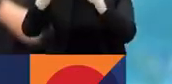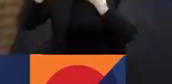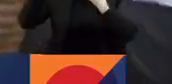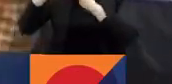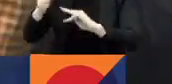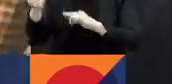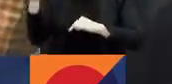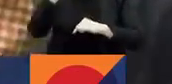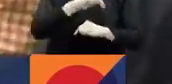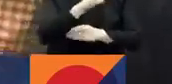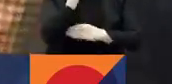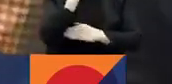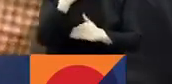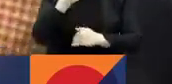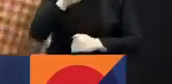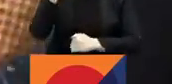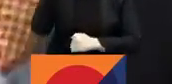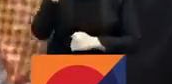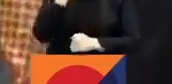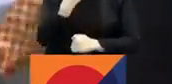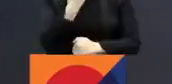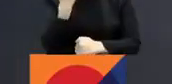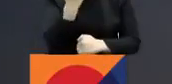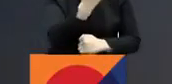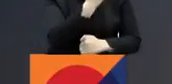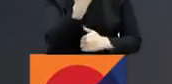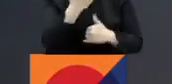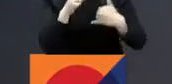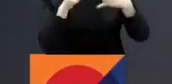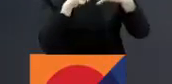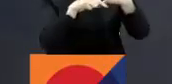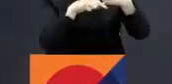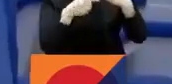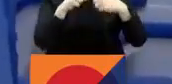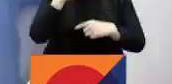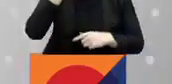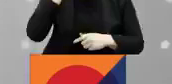de la detección de estas variantes del virus en Leticia y Caldas.